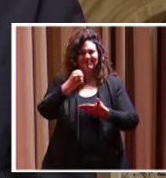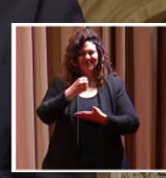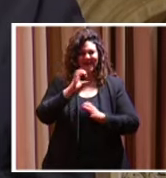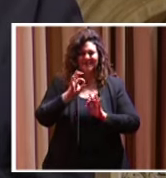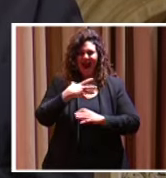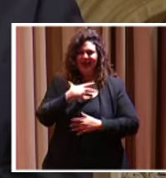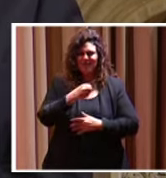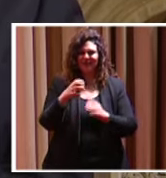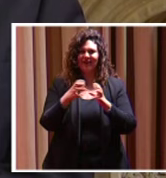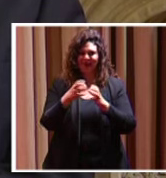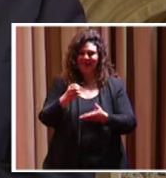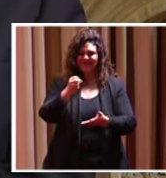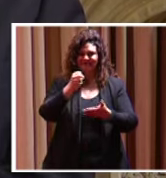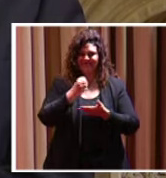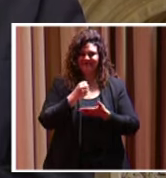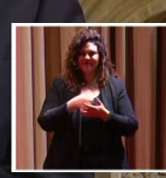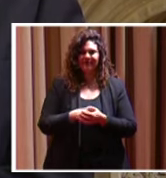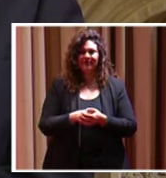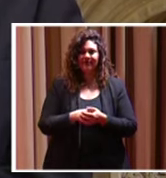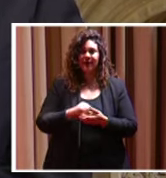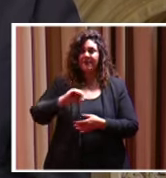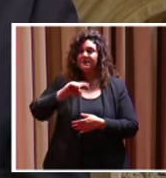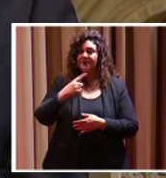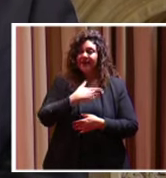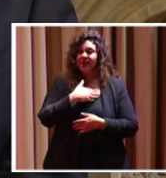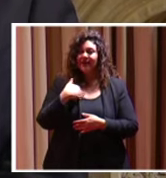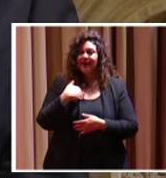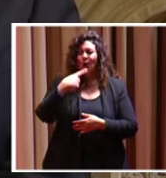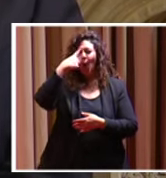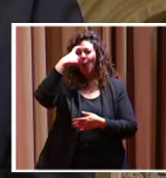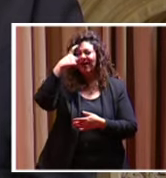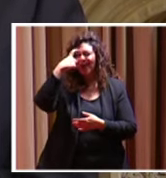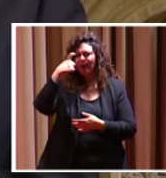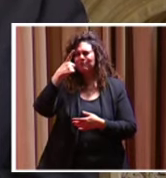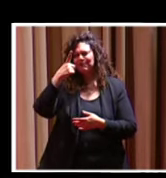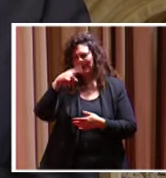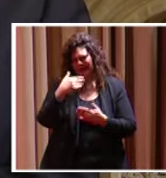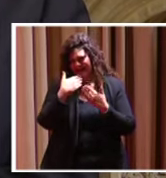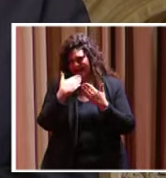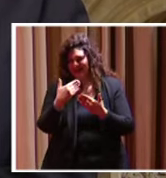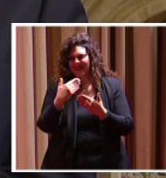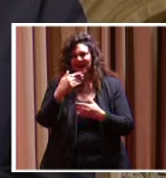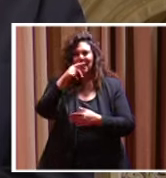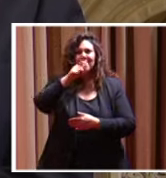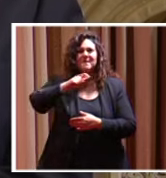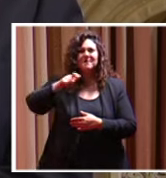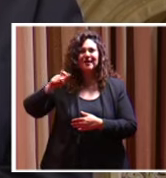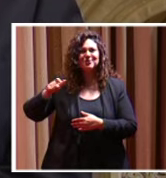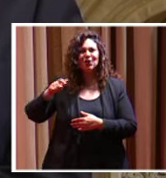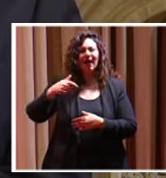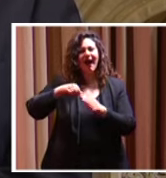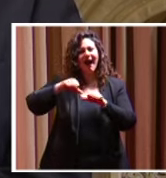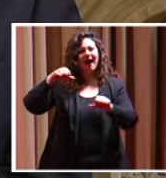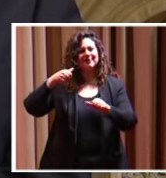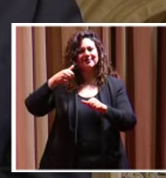del Ayuntamiento de Granada. En primer lugar, quiero tener un recuerdo agradecido a las personas con las cuales